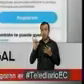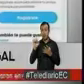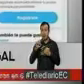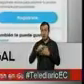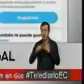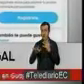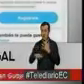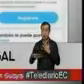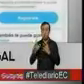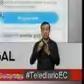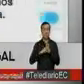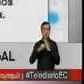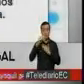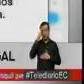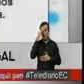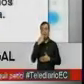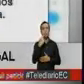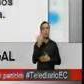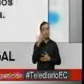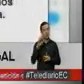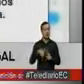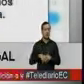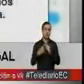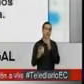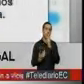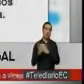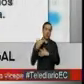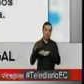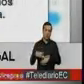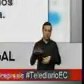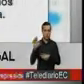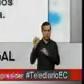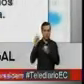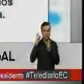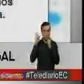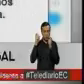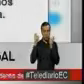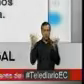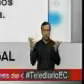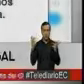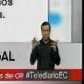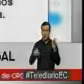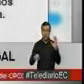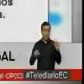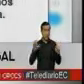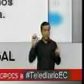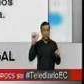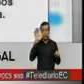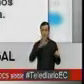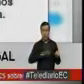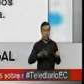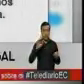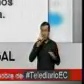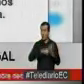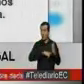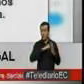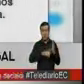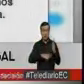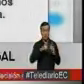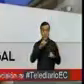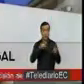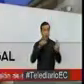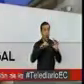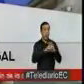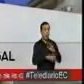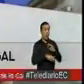a través de su cuenta de Twitter que inició una nueva fase de ocupación y control, pues ni en esa ni en otras zonas se permitirá la minería ilegal. No